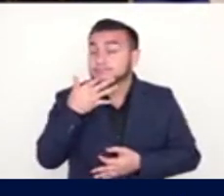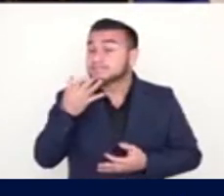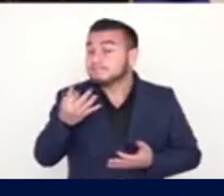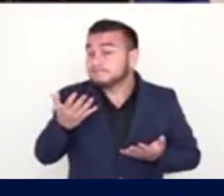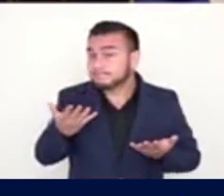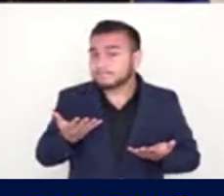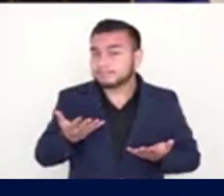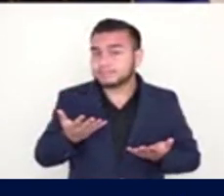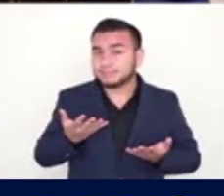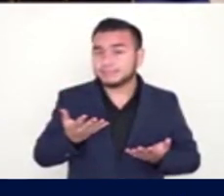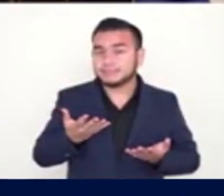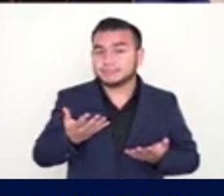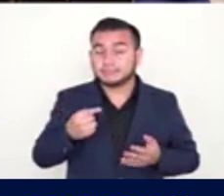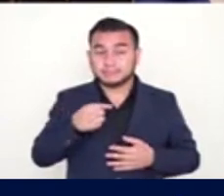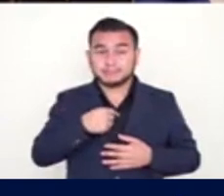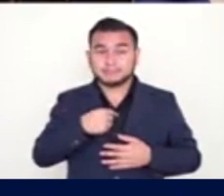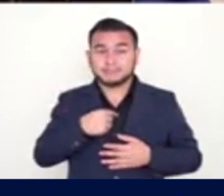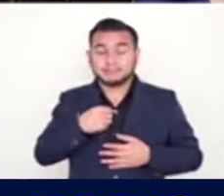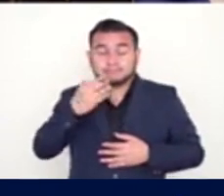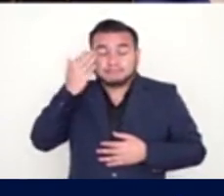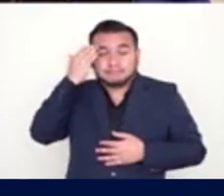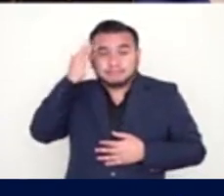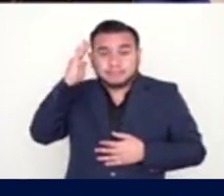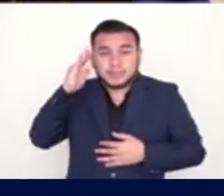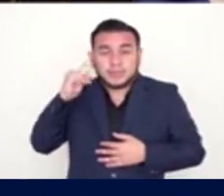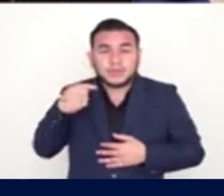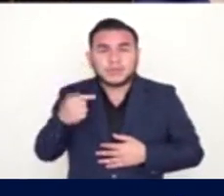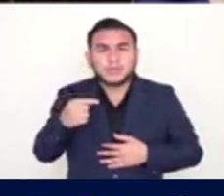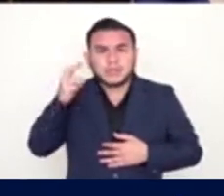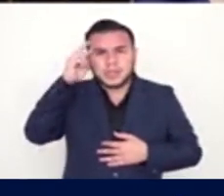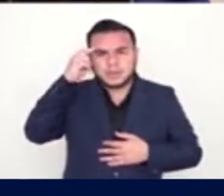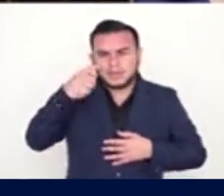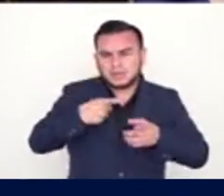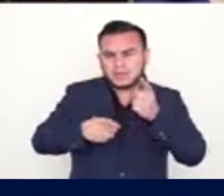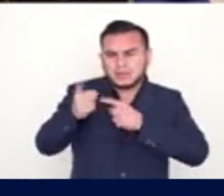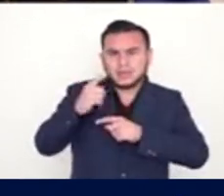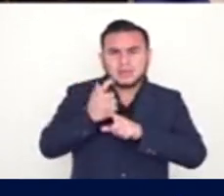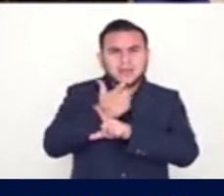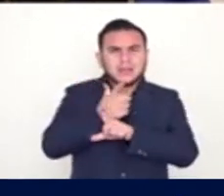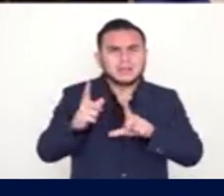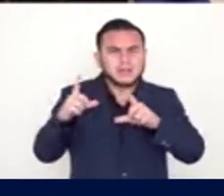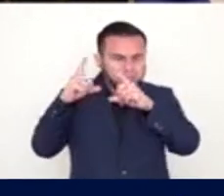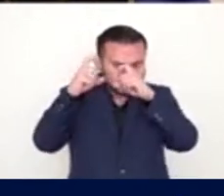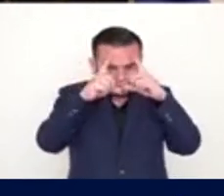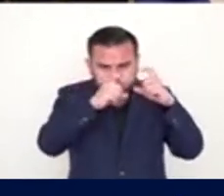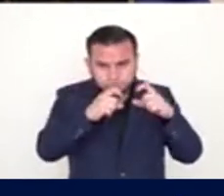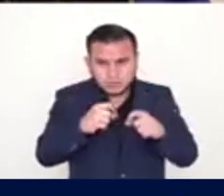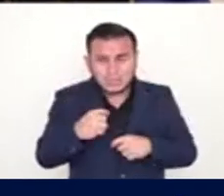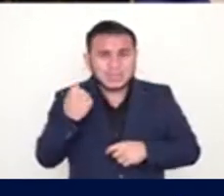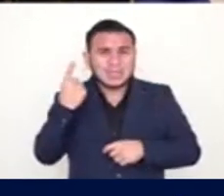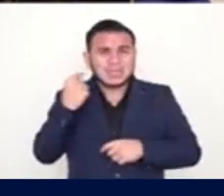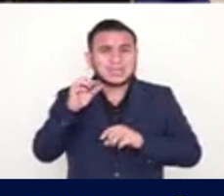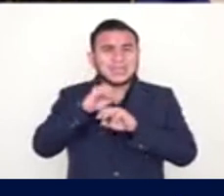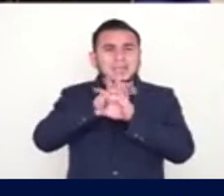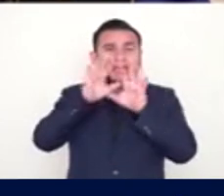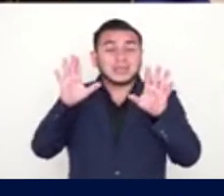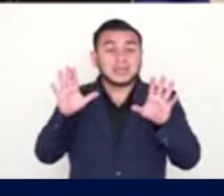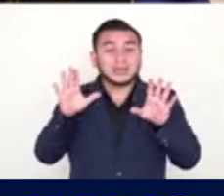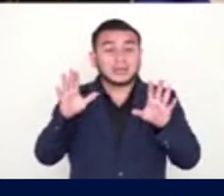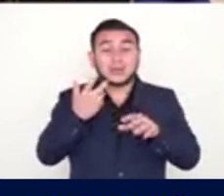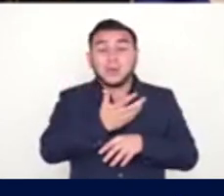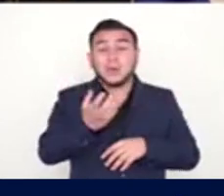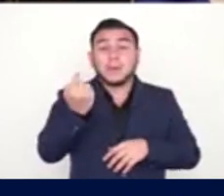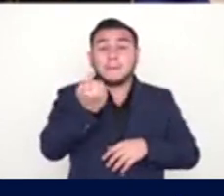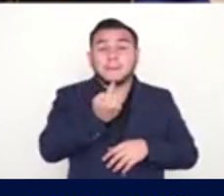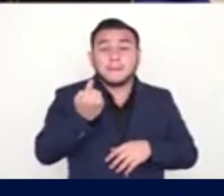Entonces, yo no sé, cuando te referís a ataque a la libertad de prensa, mira, yo entiendo que los congresistas están